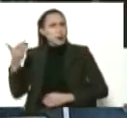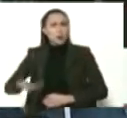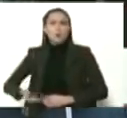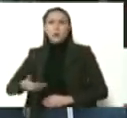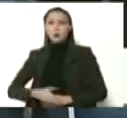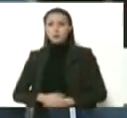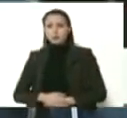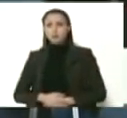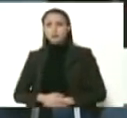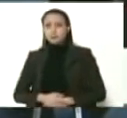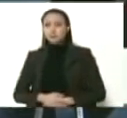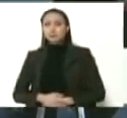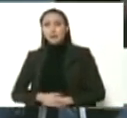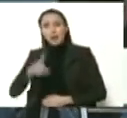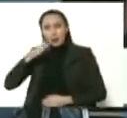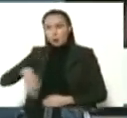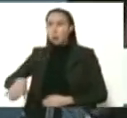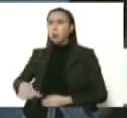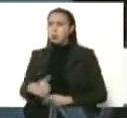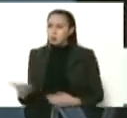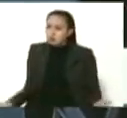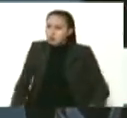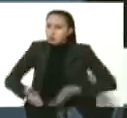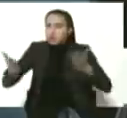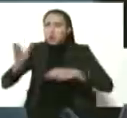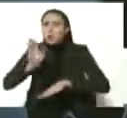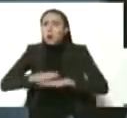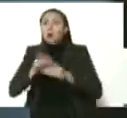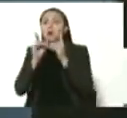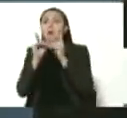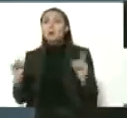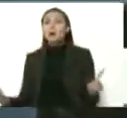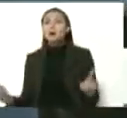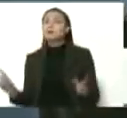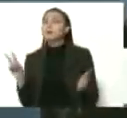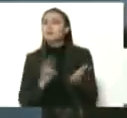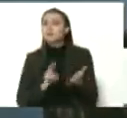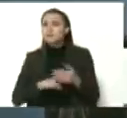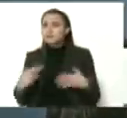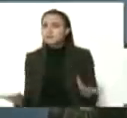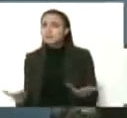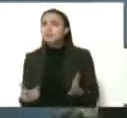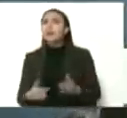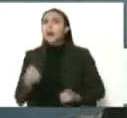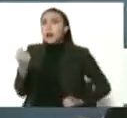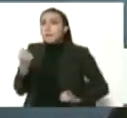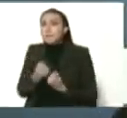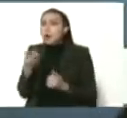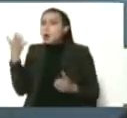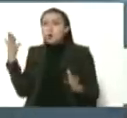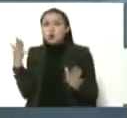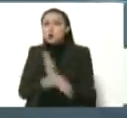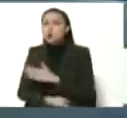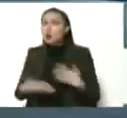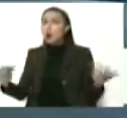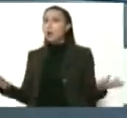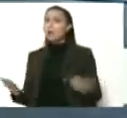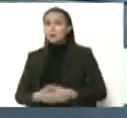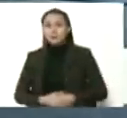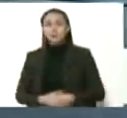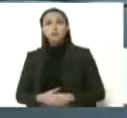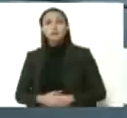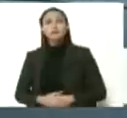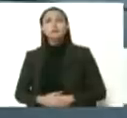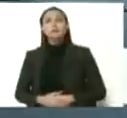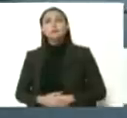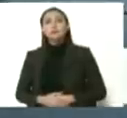levantar el poder popular. Porque una democracia verdadera debe sustentarse sobre las sólidas